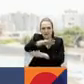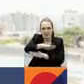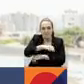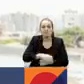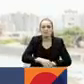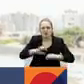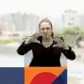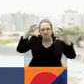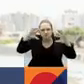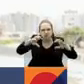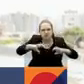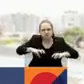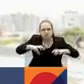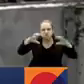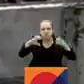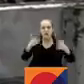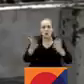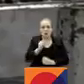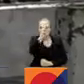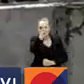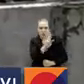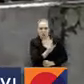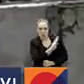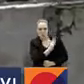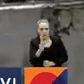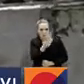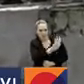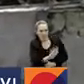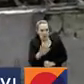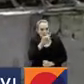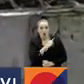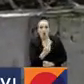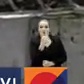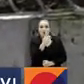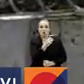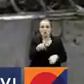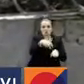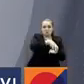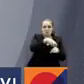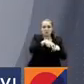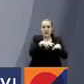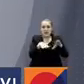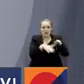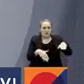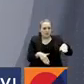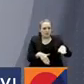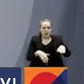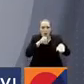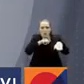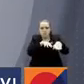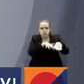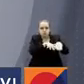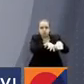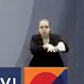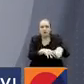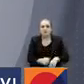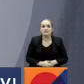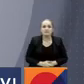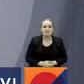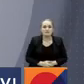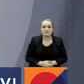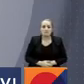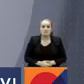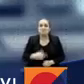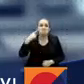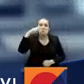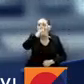se presentaron en el sur de la ciudad de Barranquilla, donde 2 personas fueron rescatadas de aguas de un arroyo. Los muchachos venían bajando, pero como que ellos no